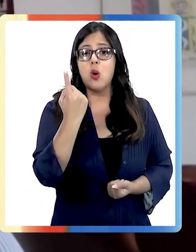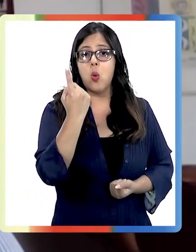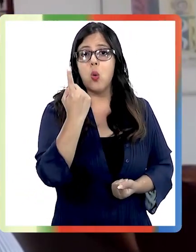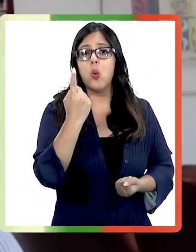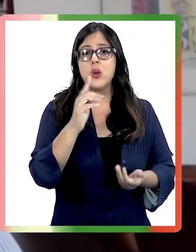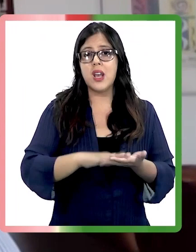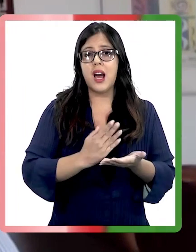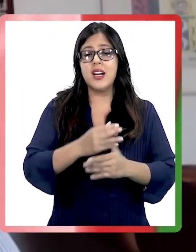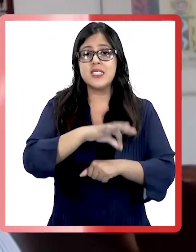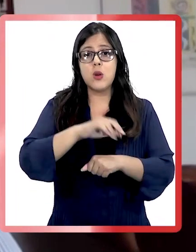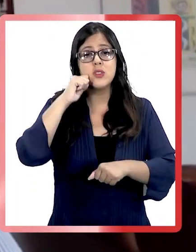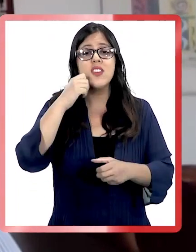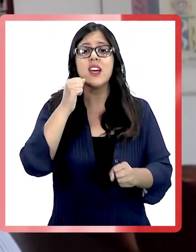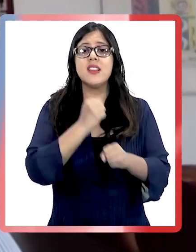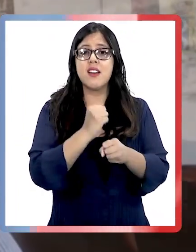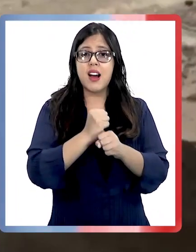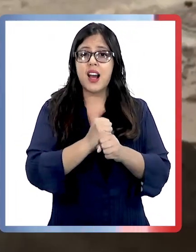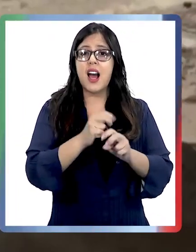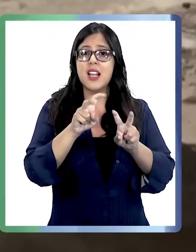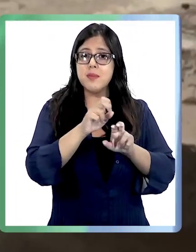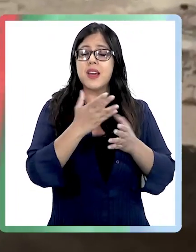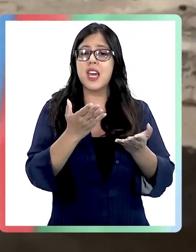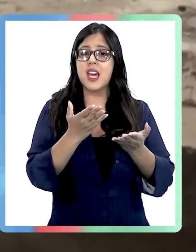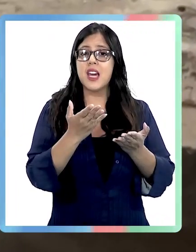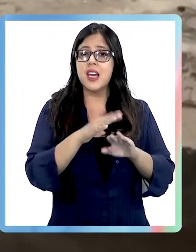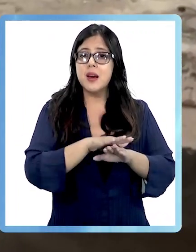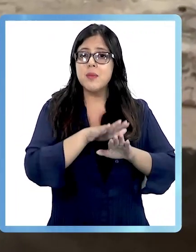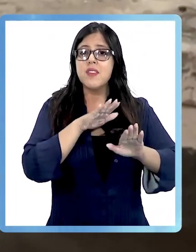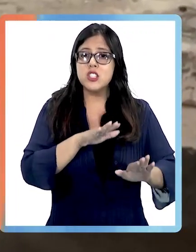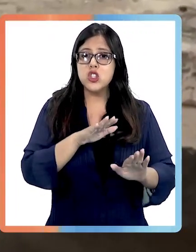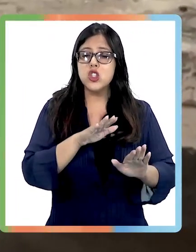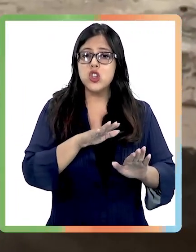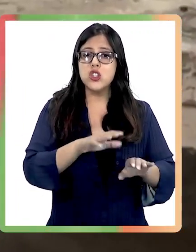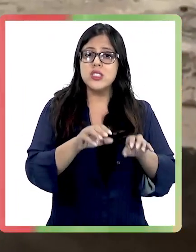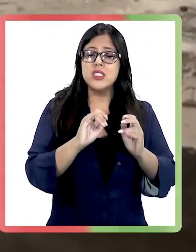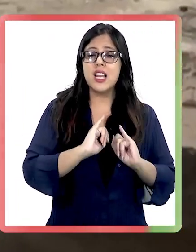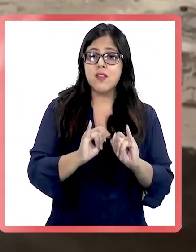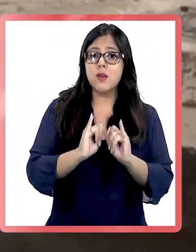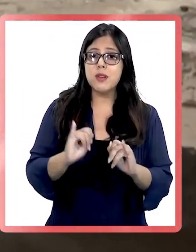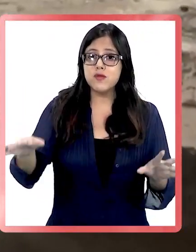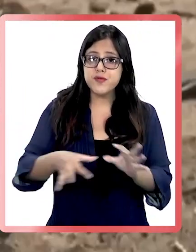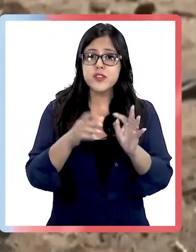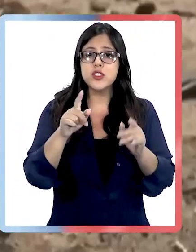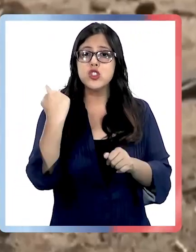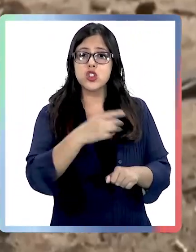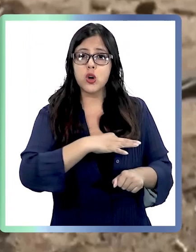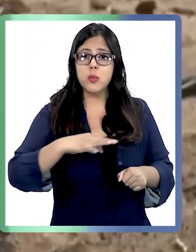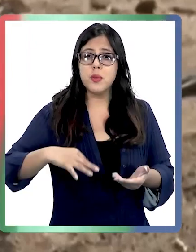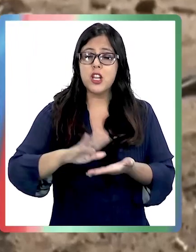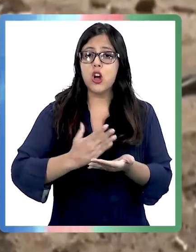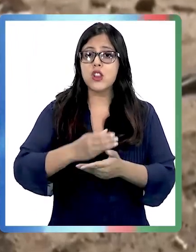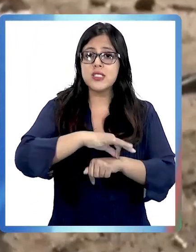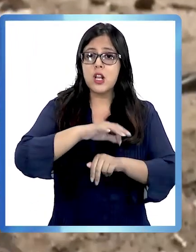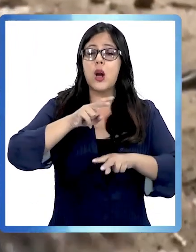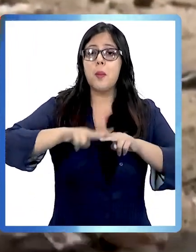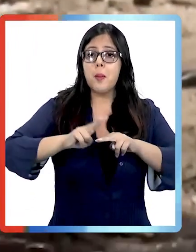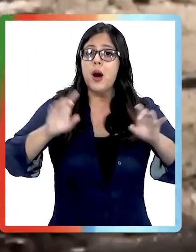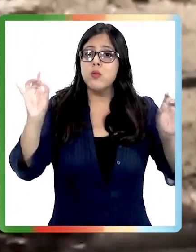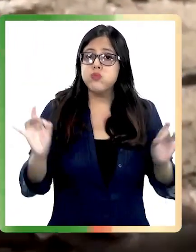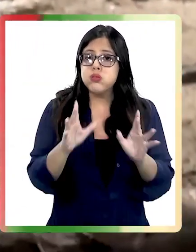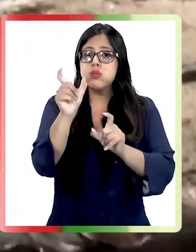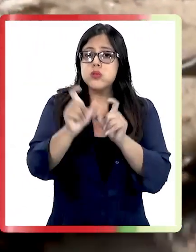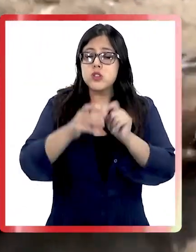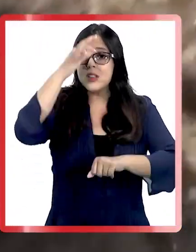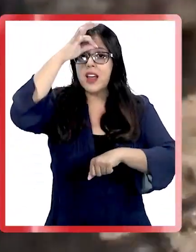Health. Y esto significa que hay que trabajar en la prevención en forma conjunta, y nosotros como Ministerio de Salud prepararnos para